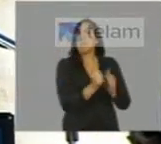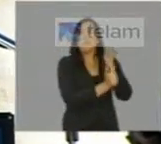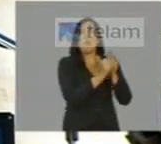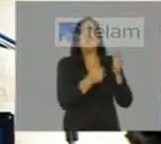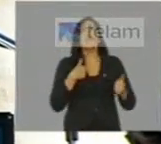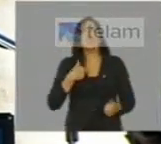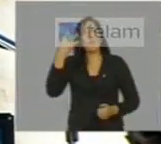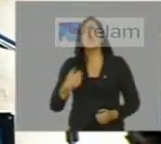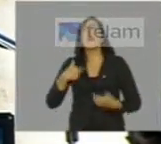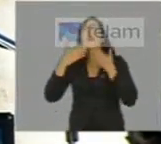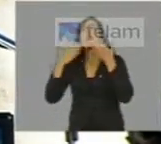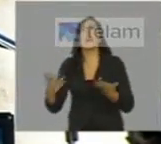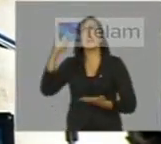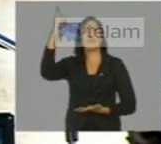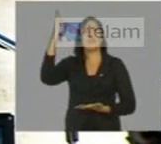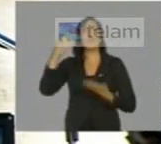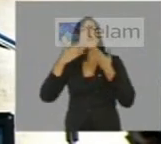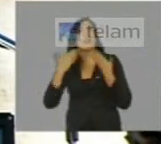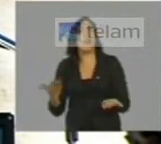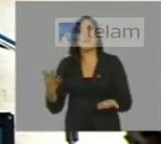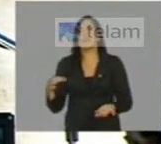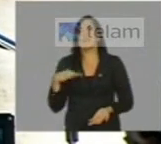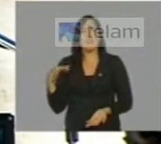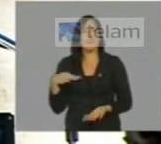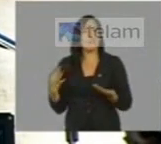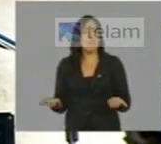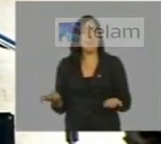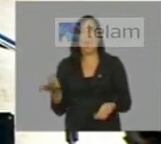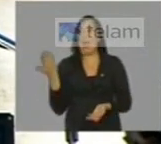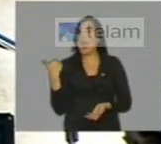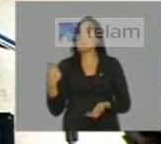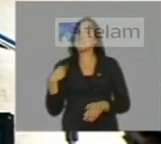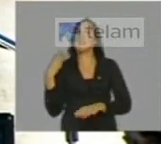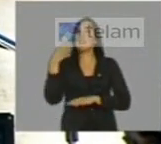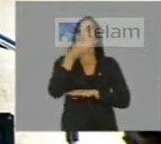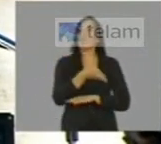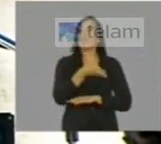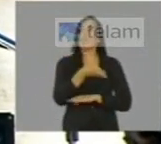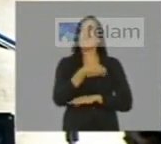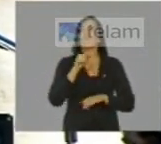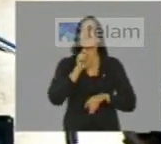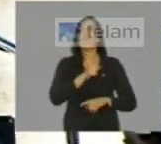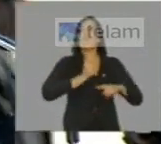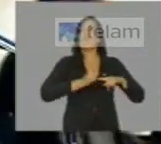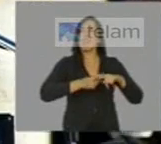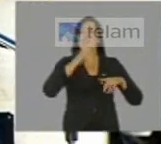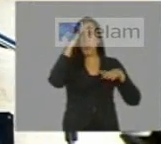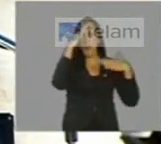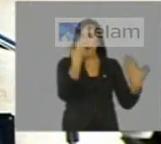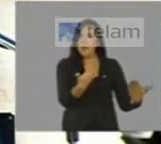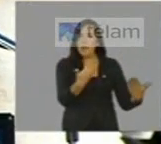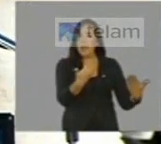Dios y a la vida. Ayer me tocó presidir el homenaje,